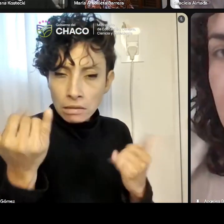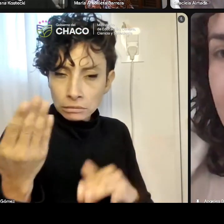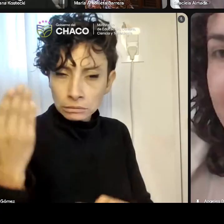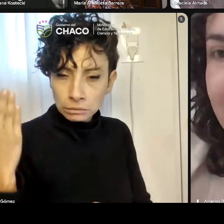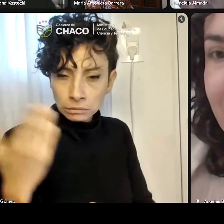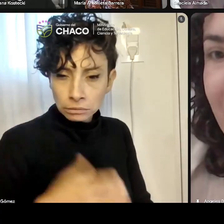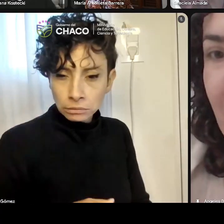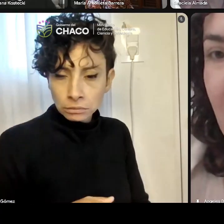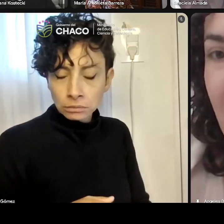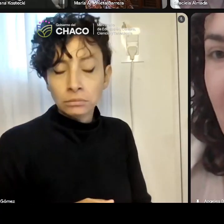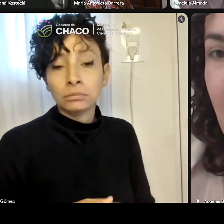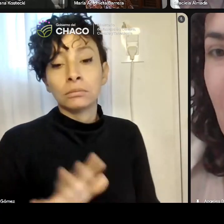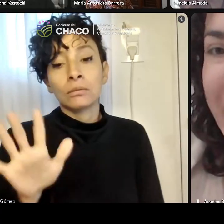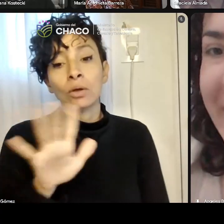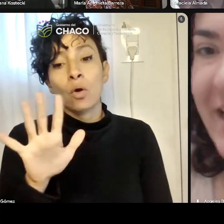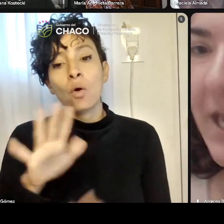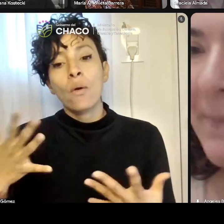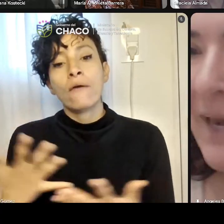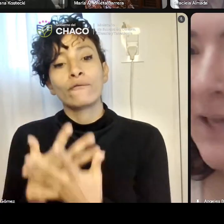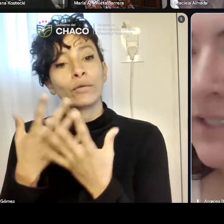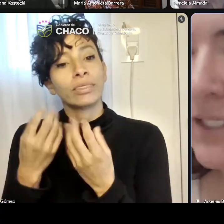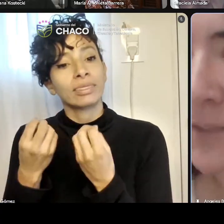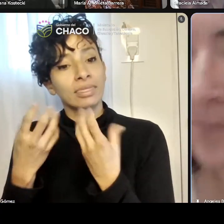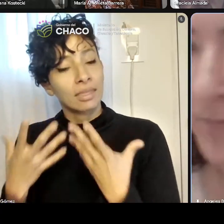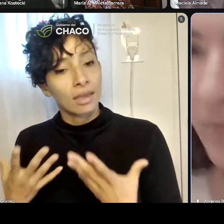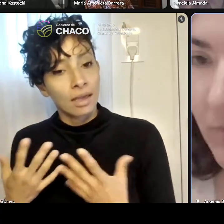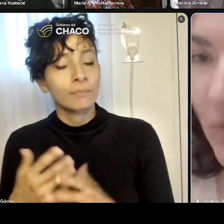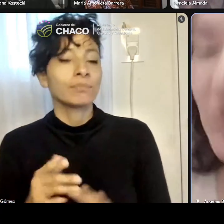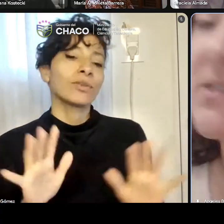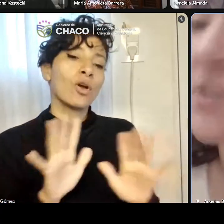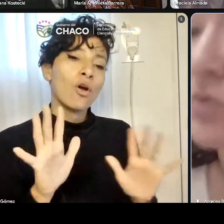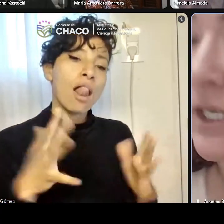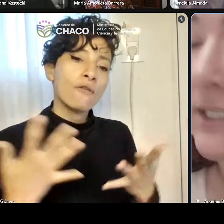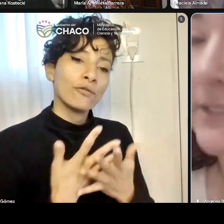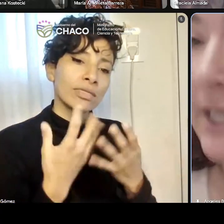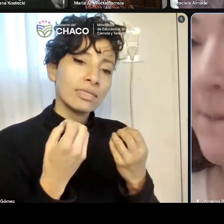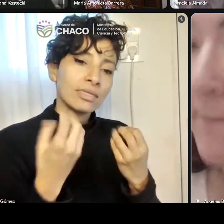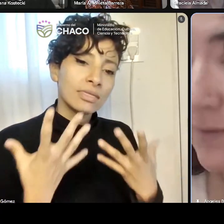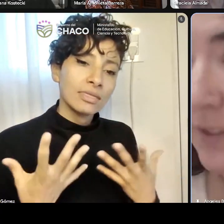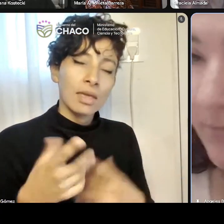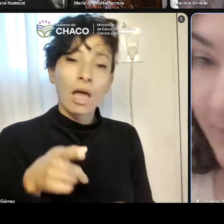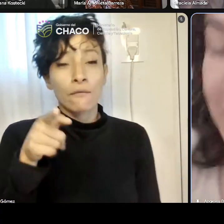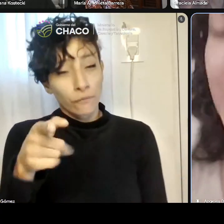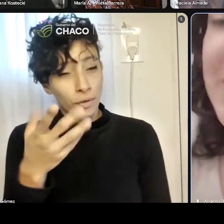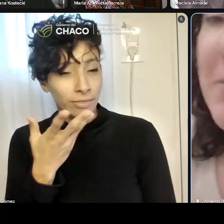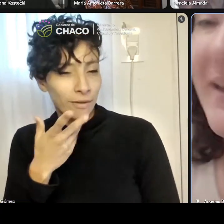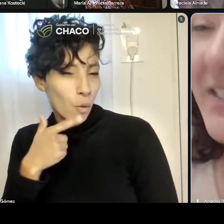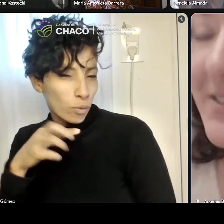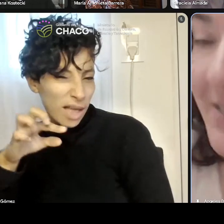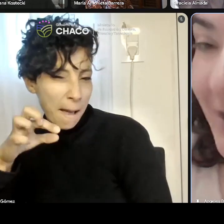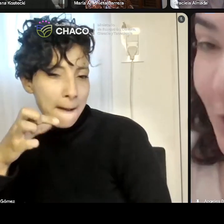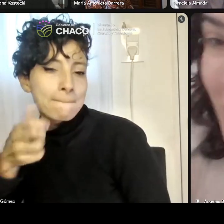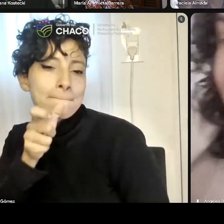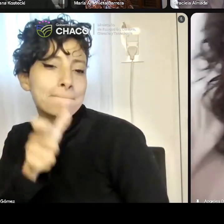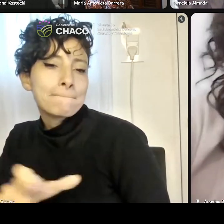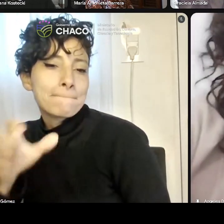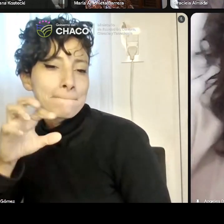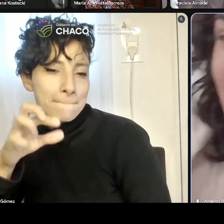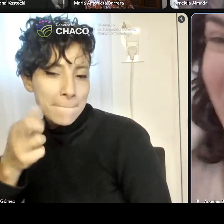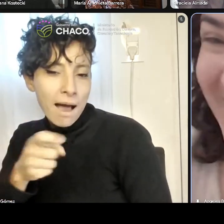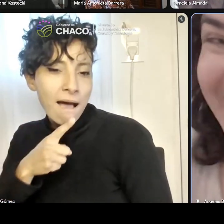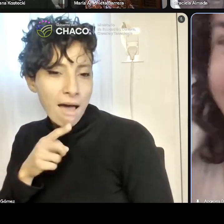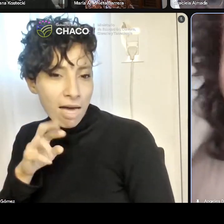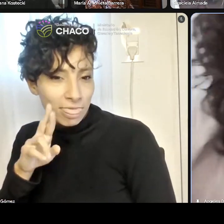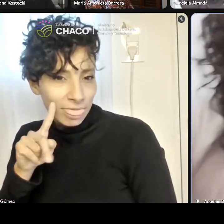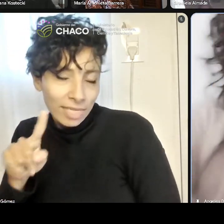Hola, buen día, ¿cómo están? Buen día, Patri. No sé si te gusta que te digan Patri. Te voy a decir Patricia, Sí, me entonces, gusta. por